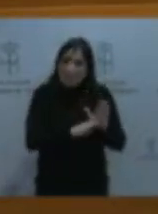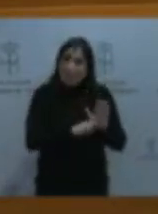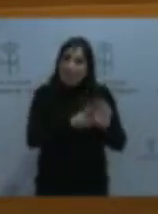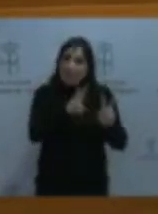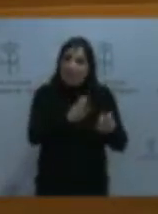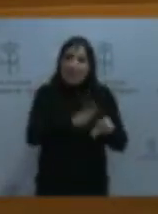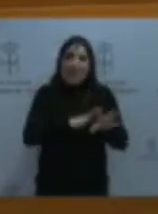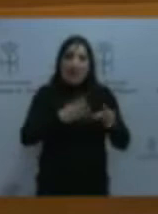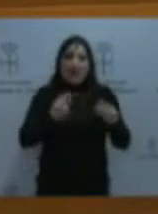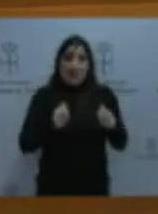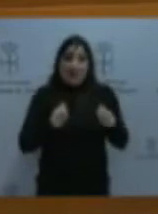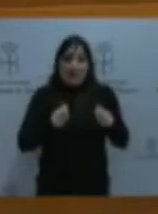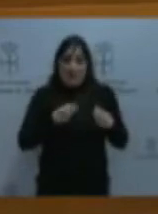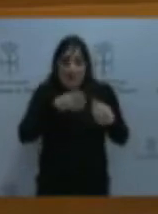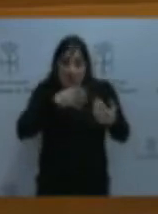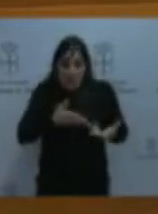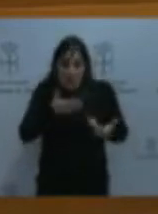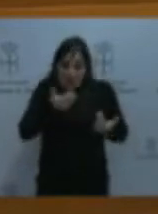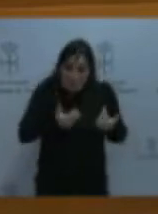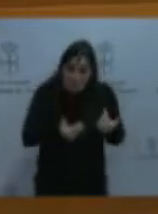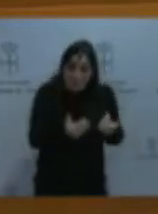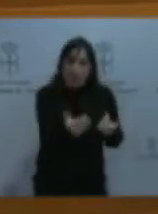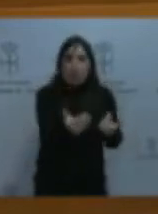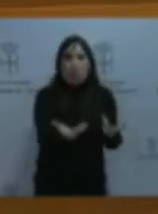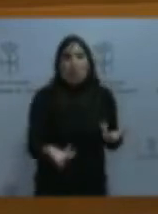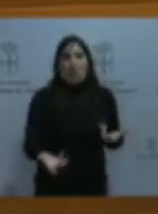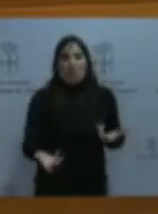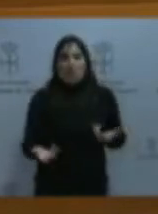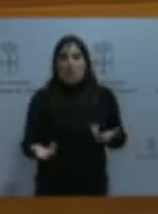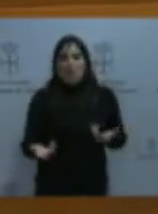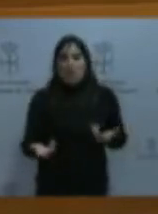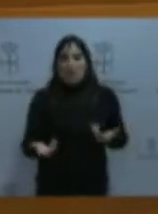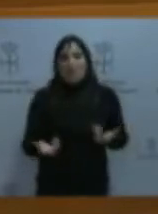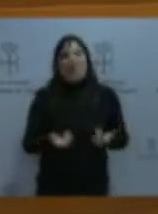no solo lo que dura una campaña electoral.